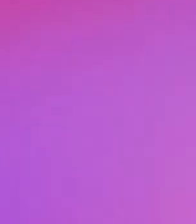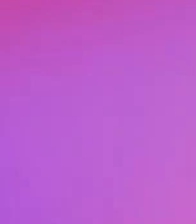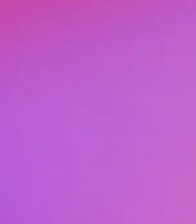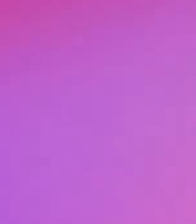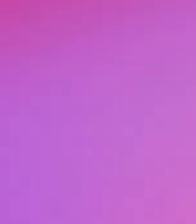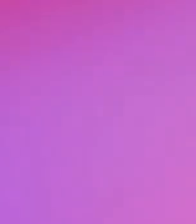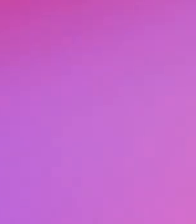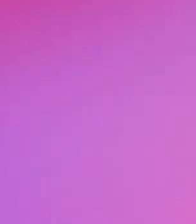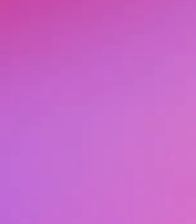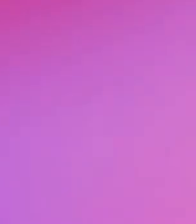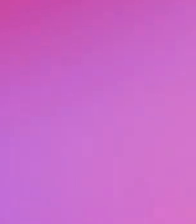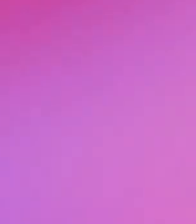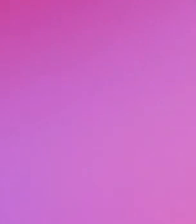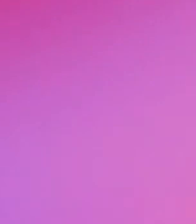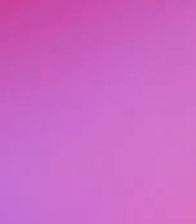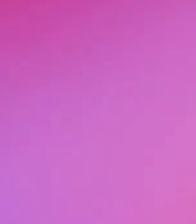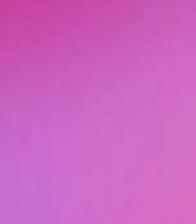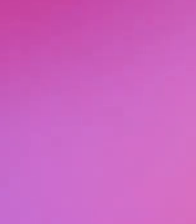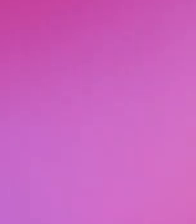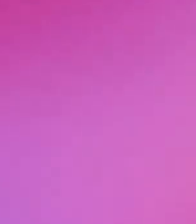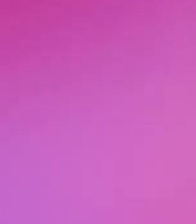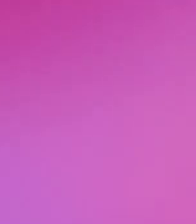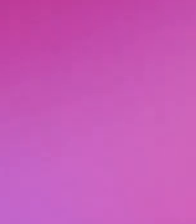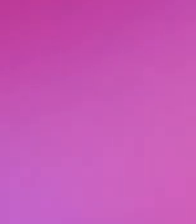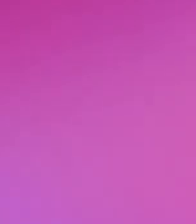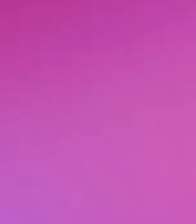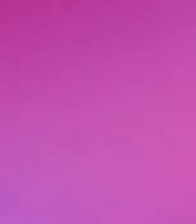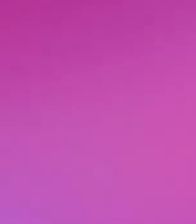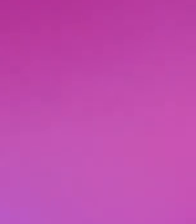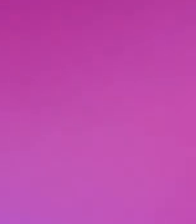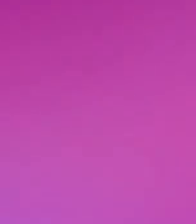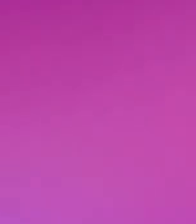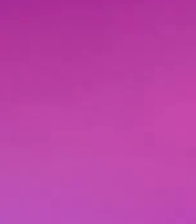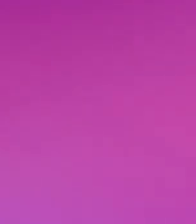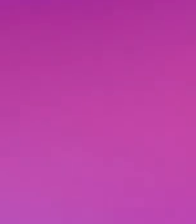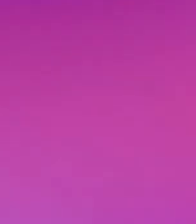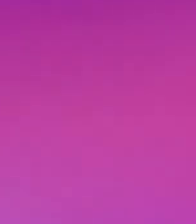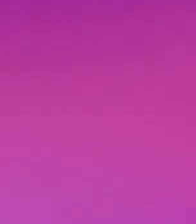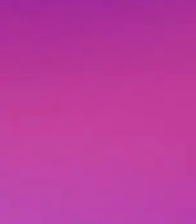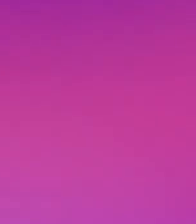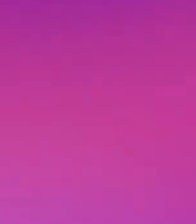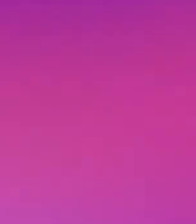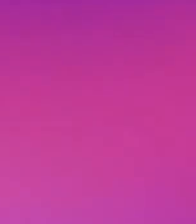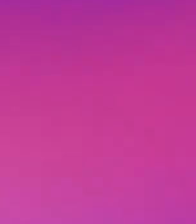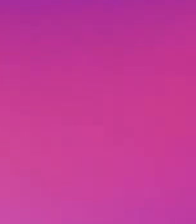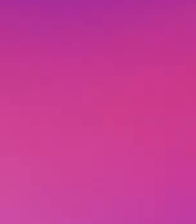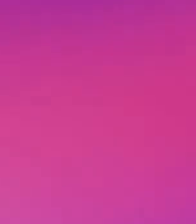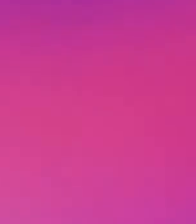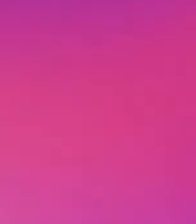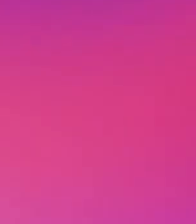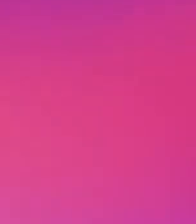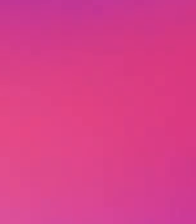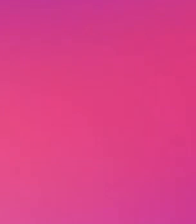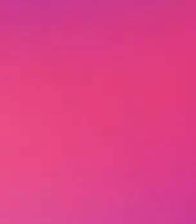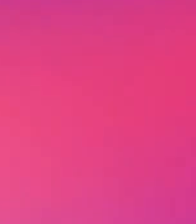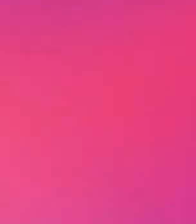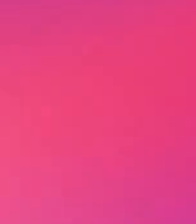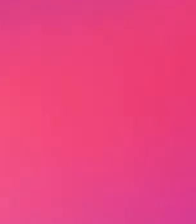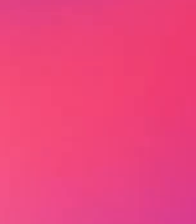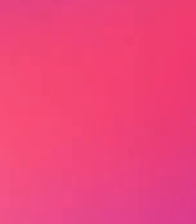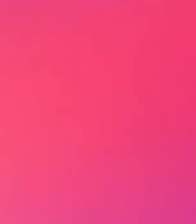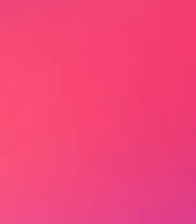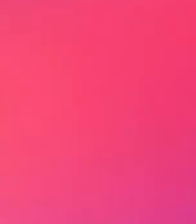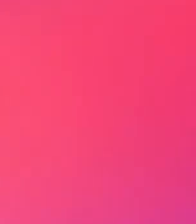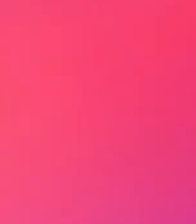requieres consultar los libros de texto en versión digital recuerda que los puedes encontrar en la página conaliteg punto 0